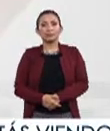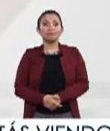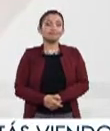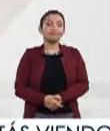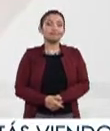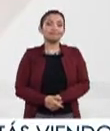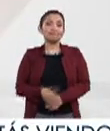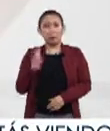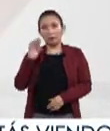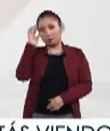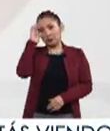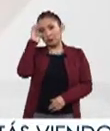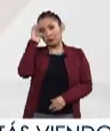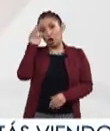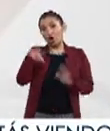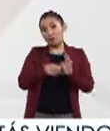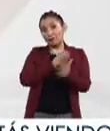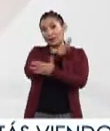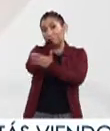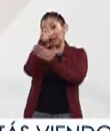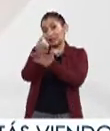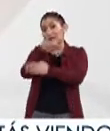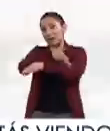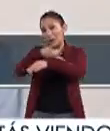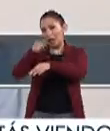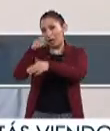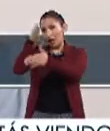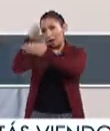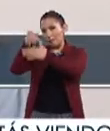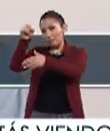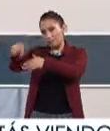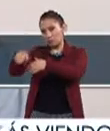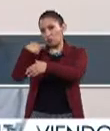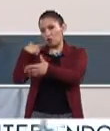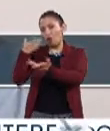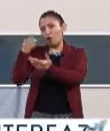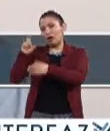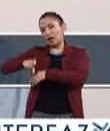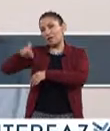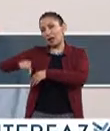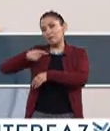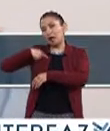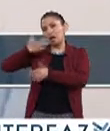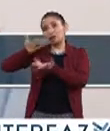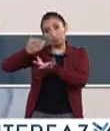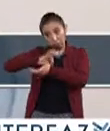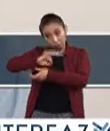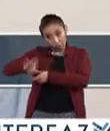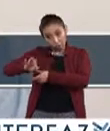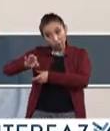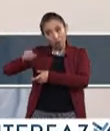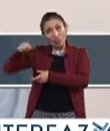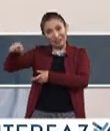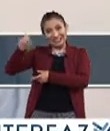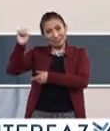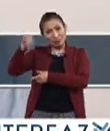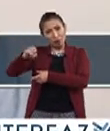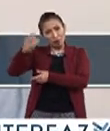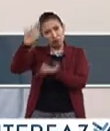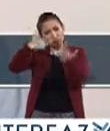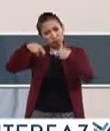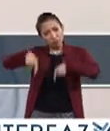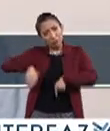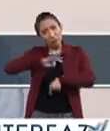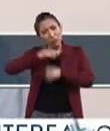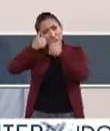Pues realmente estoy pensando en regresar. Con la familia que estuve, me dieron la oportunidad de que si